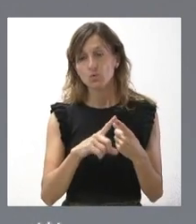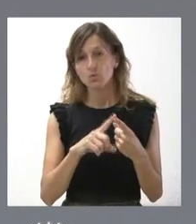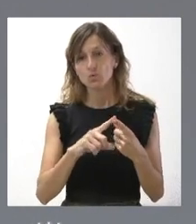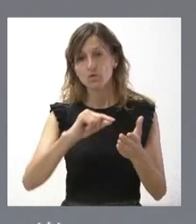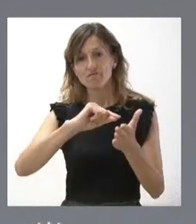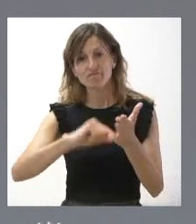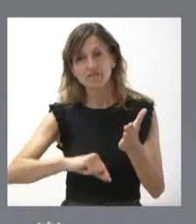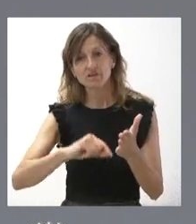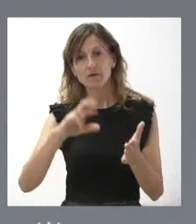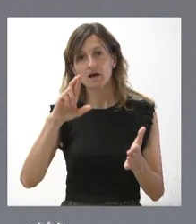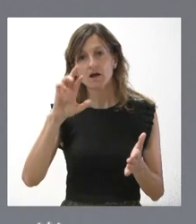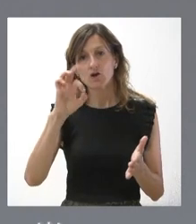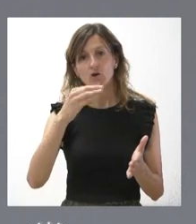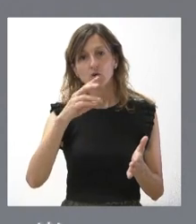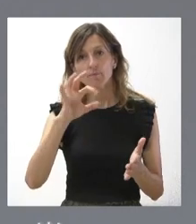firmado